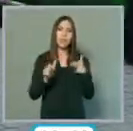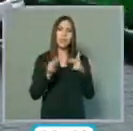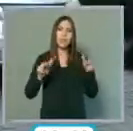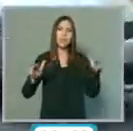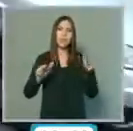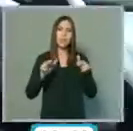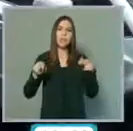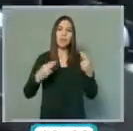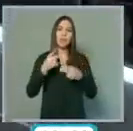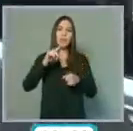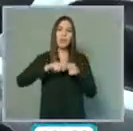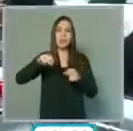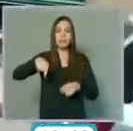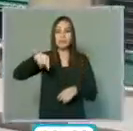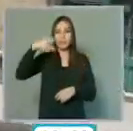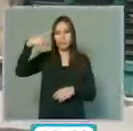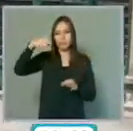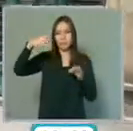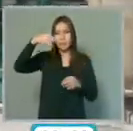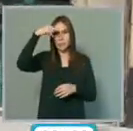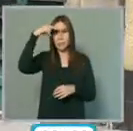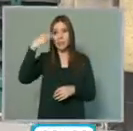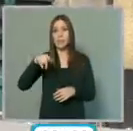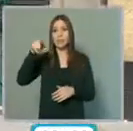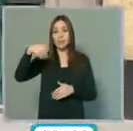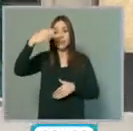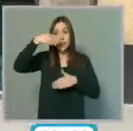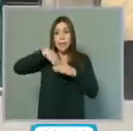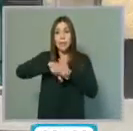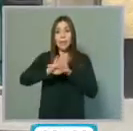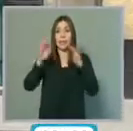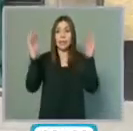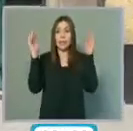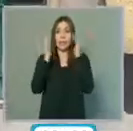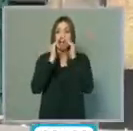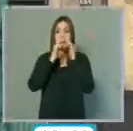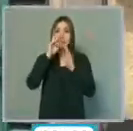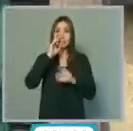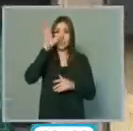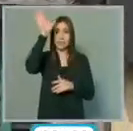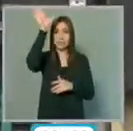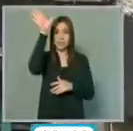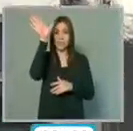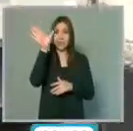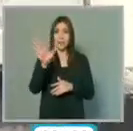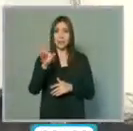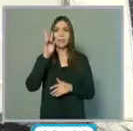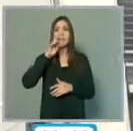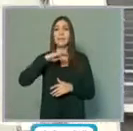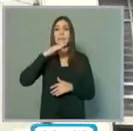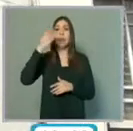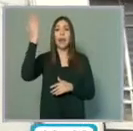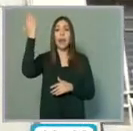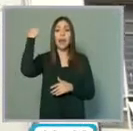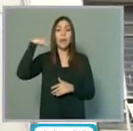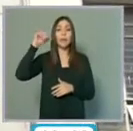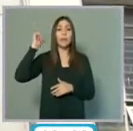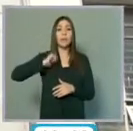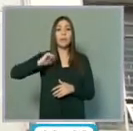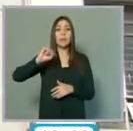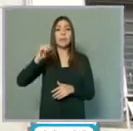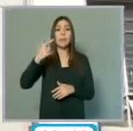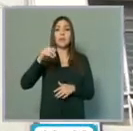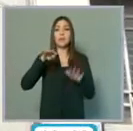Y aquí, en esta vieja casona, que no haga caso los pisos que están arriba, porque en esa época del